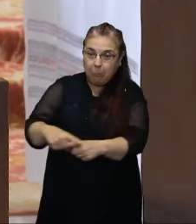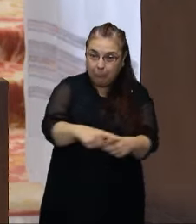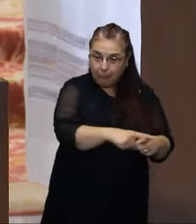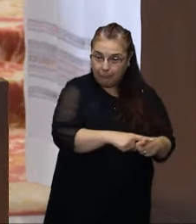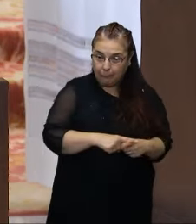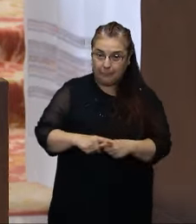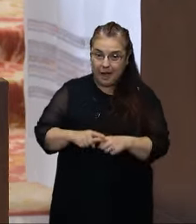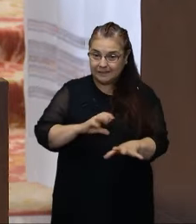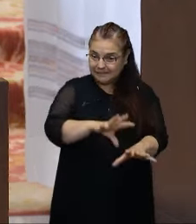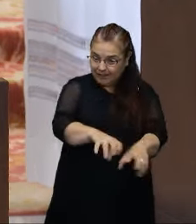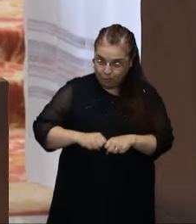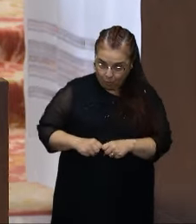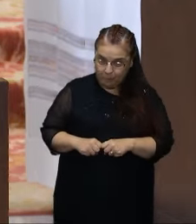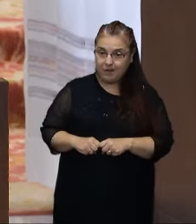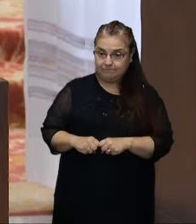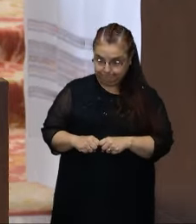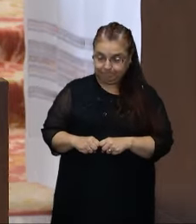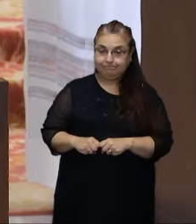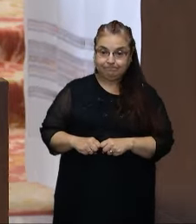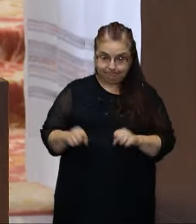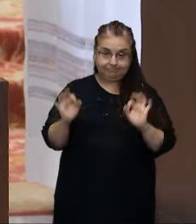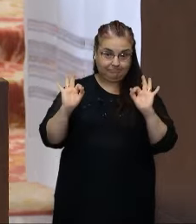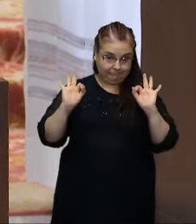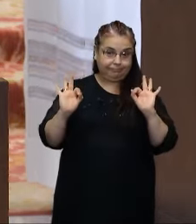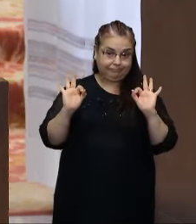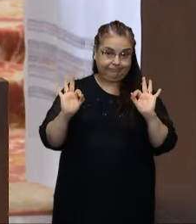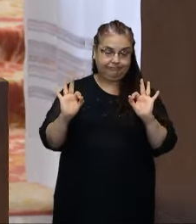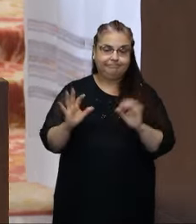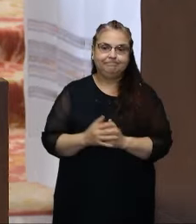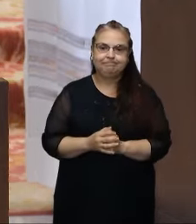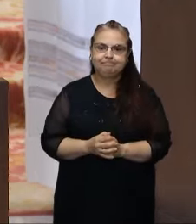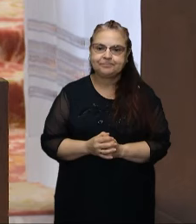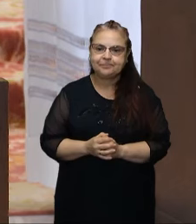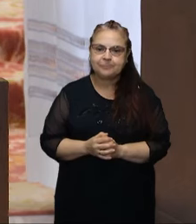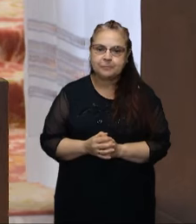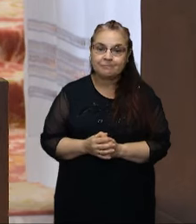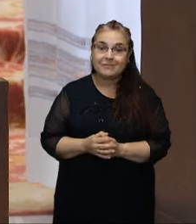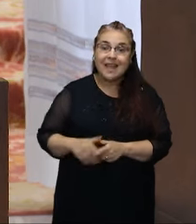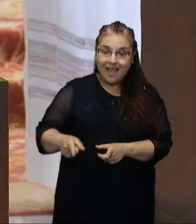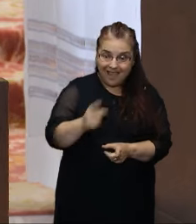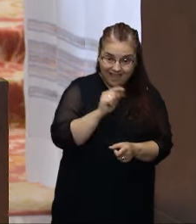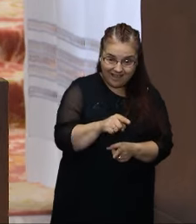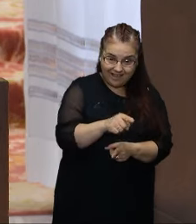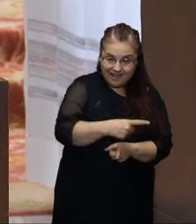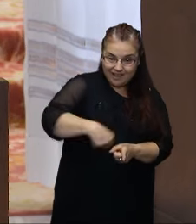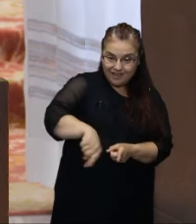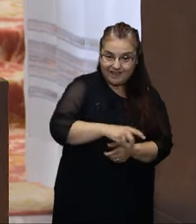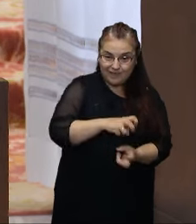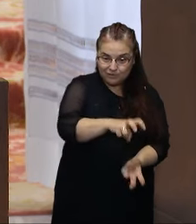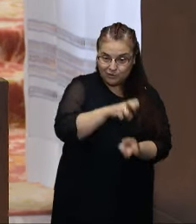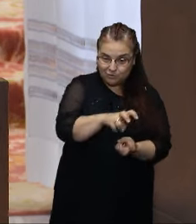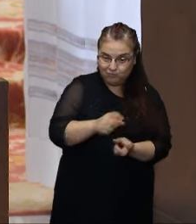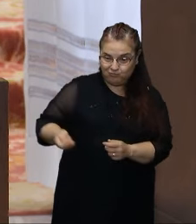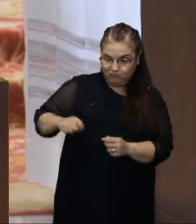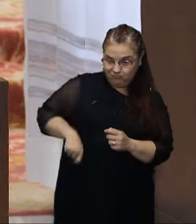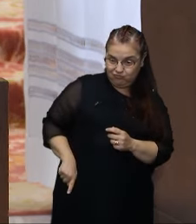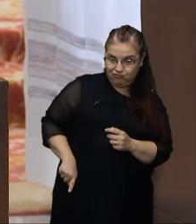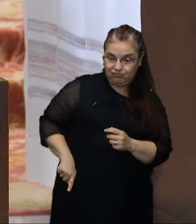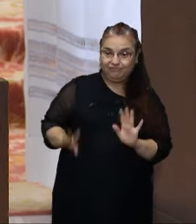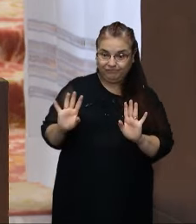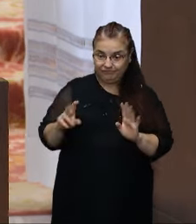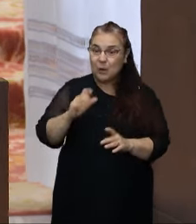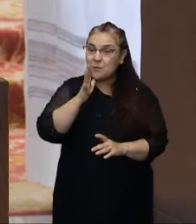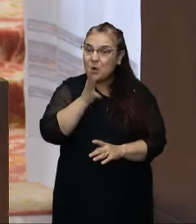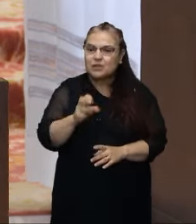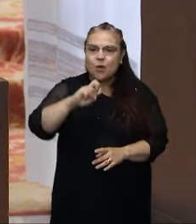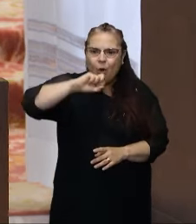para cobrar de más y quedarse ellos con ese importe. Y por esa razón eran odiados, hasta el punto